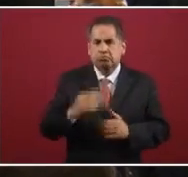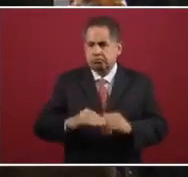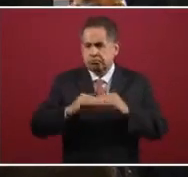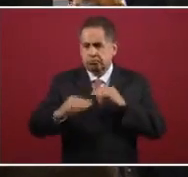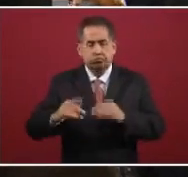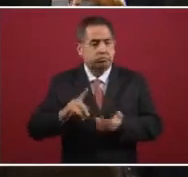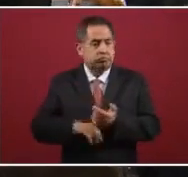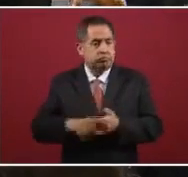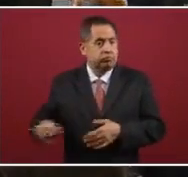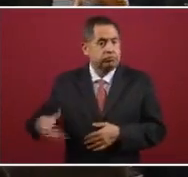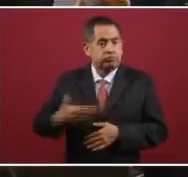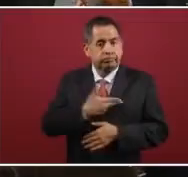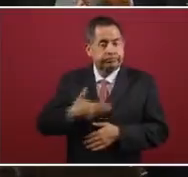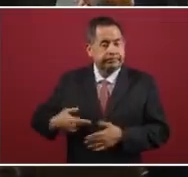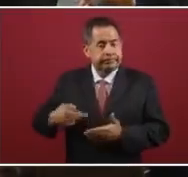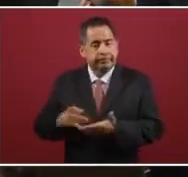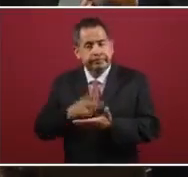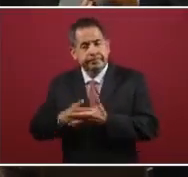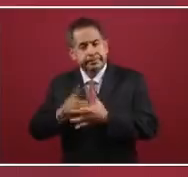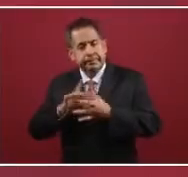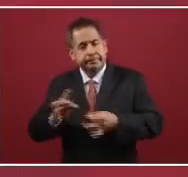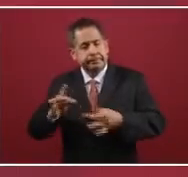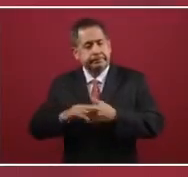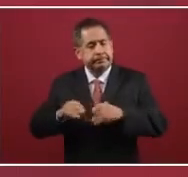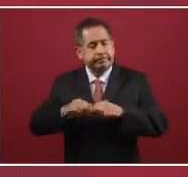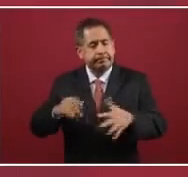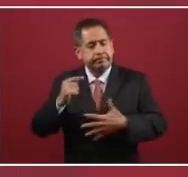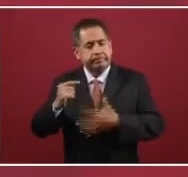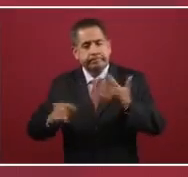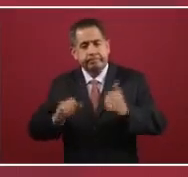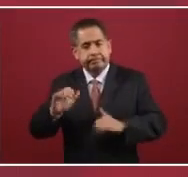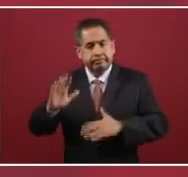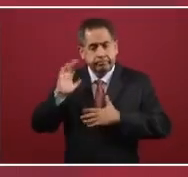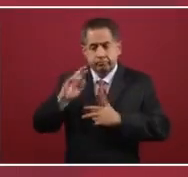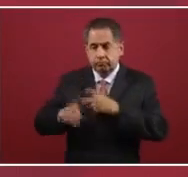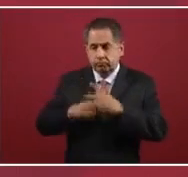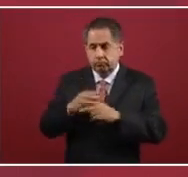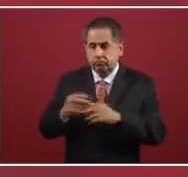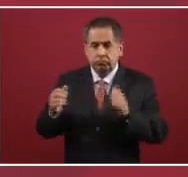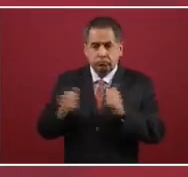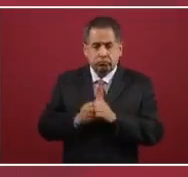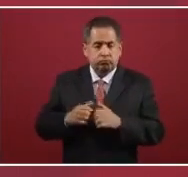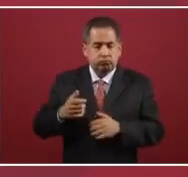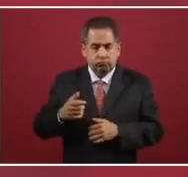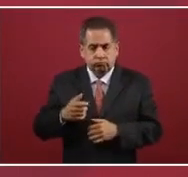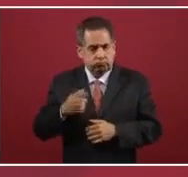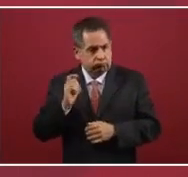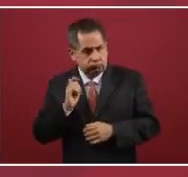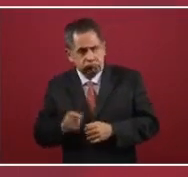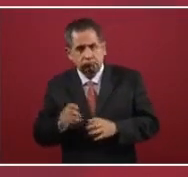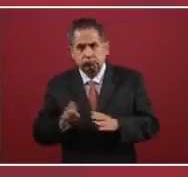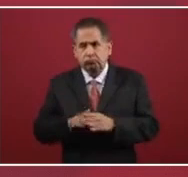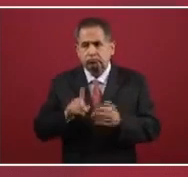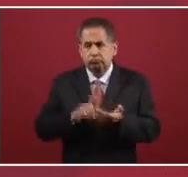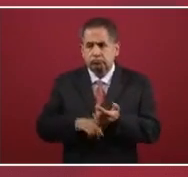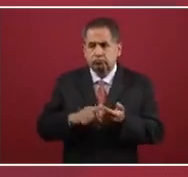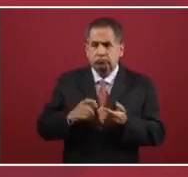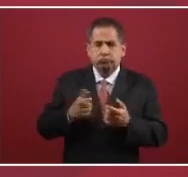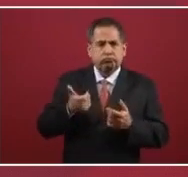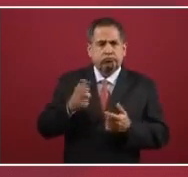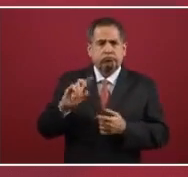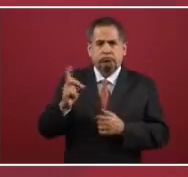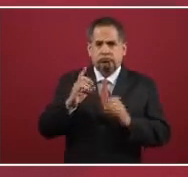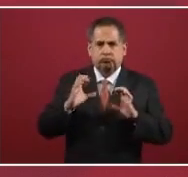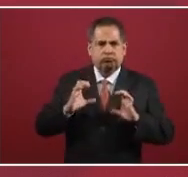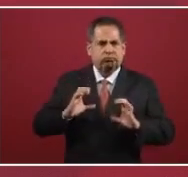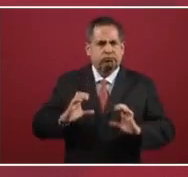ha hecho múltiples referencias a un compromiso tanto por tener nuestra contribución a mantener un tipo de cambio estable,